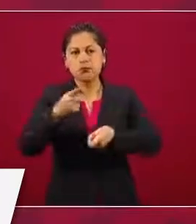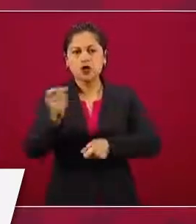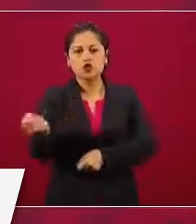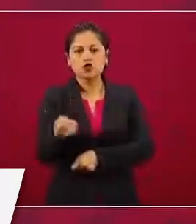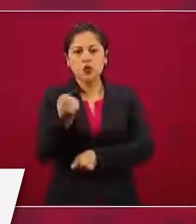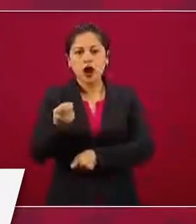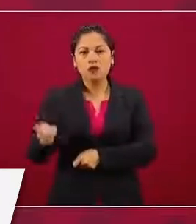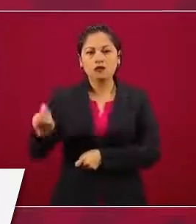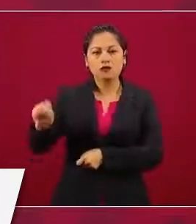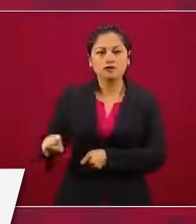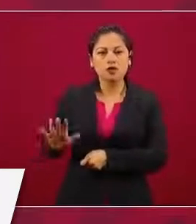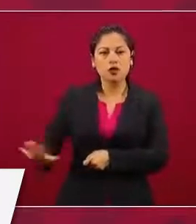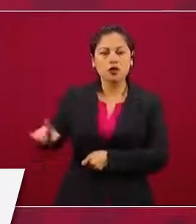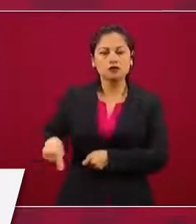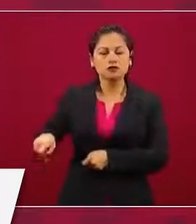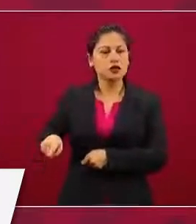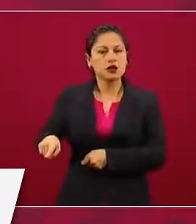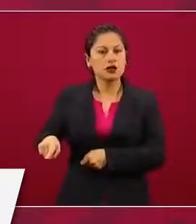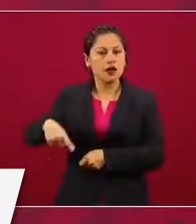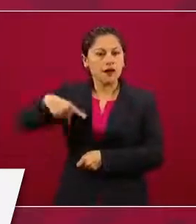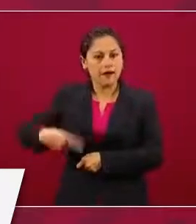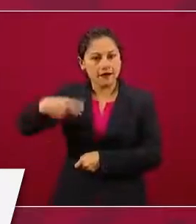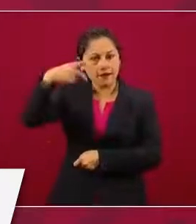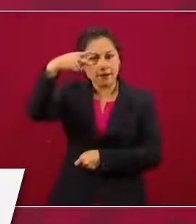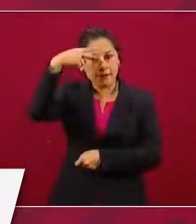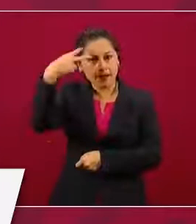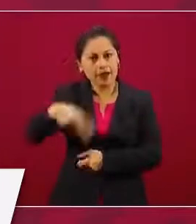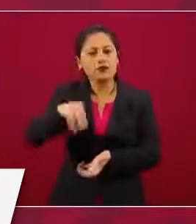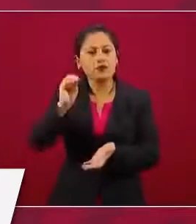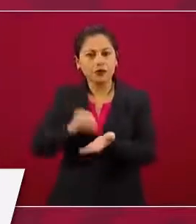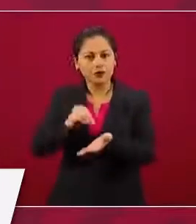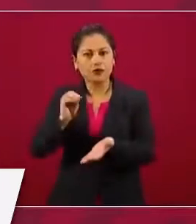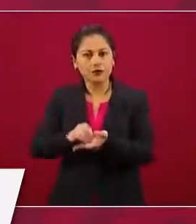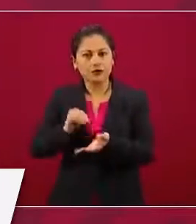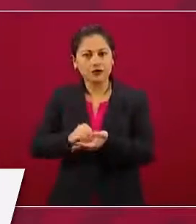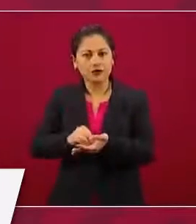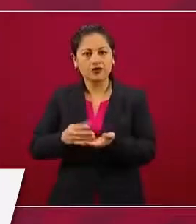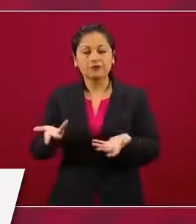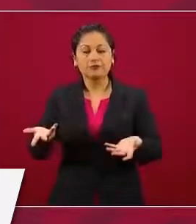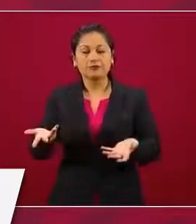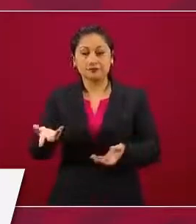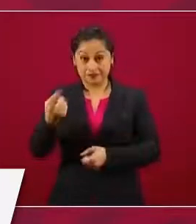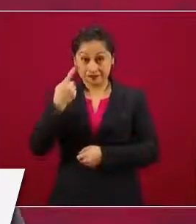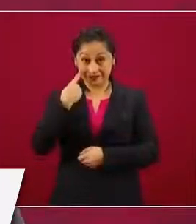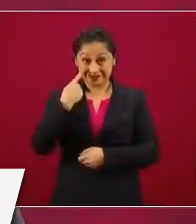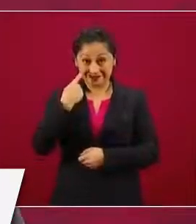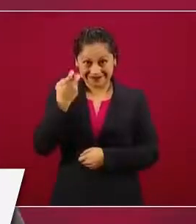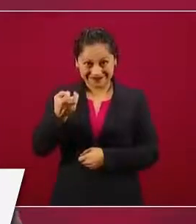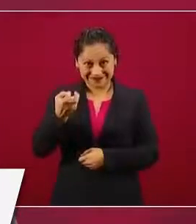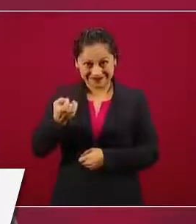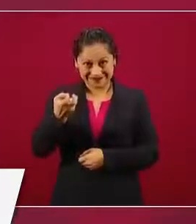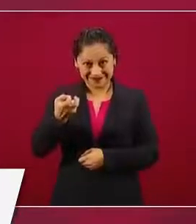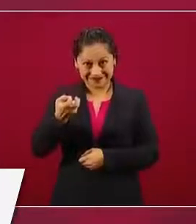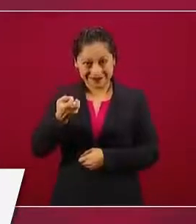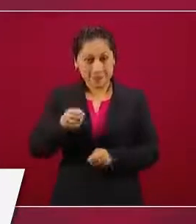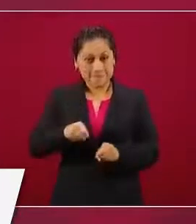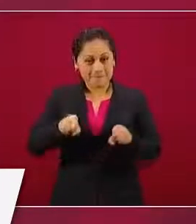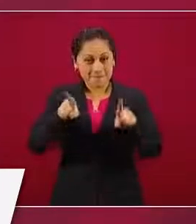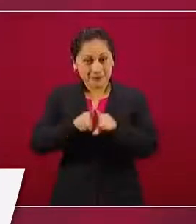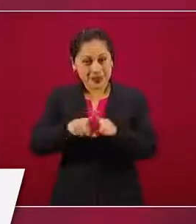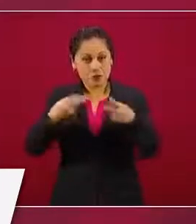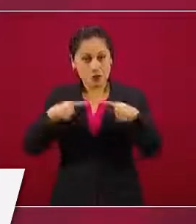cuánto les importaba el sureste. Nada, ni